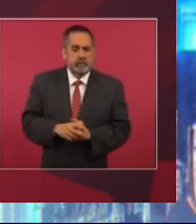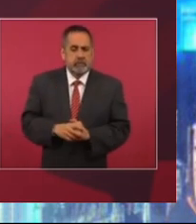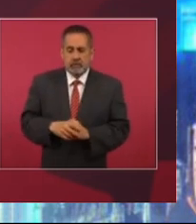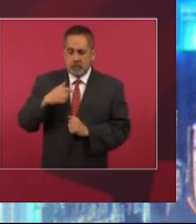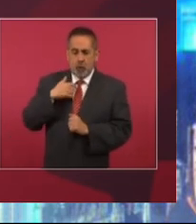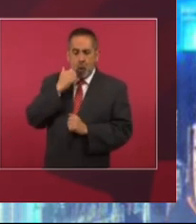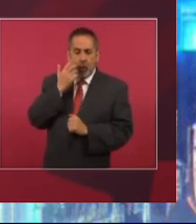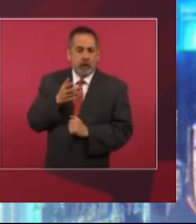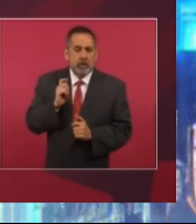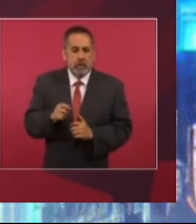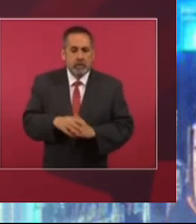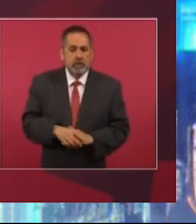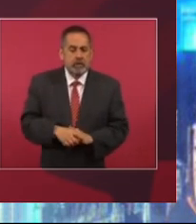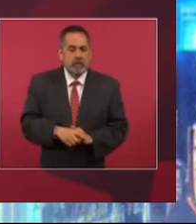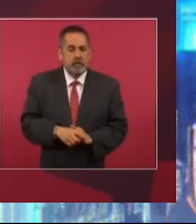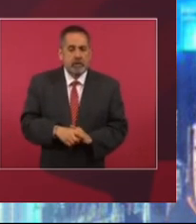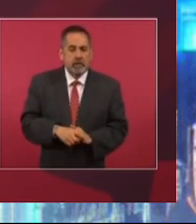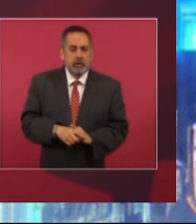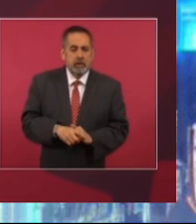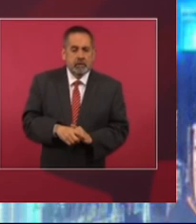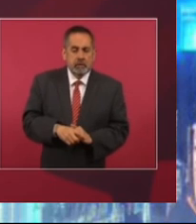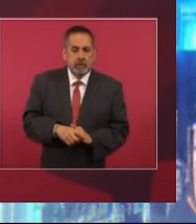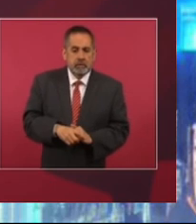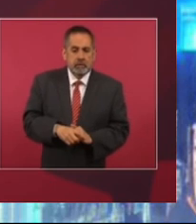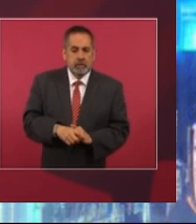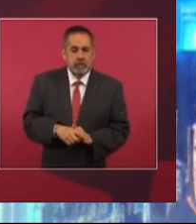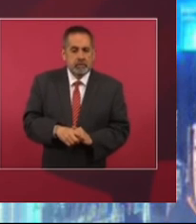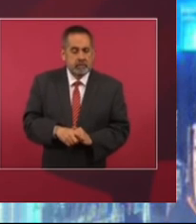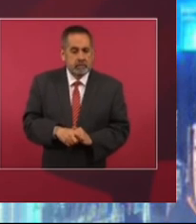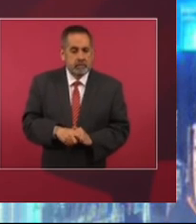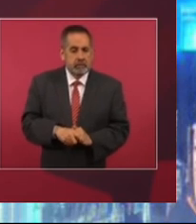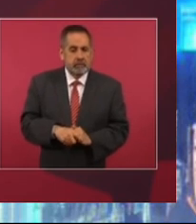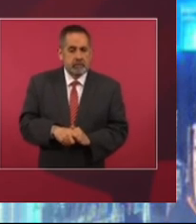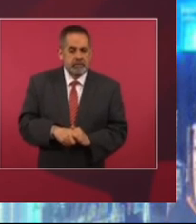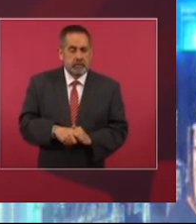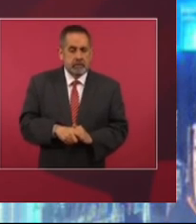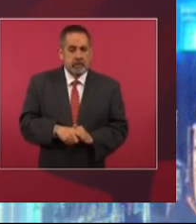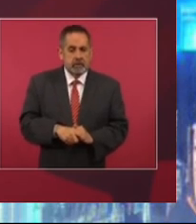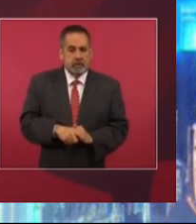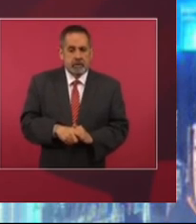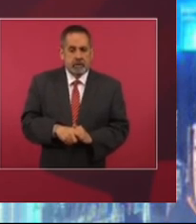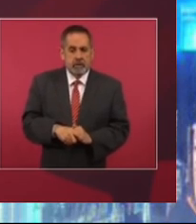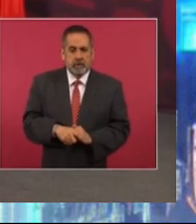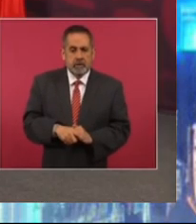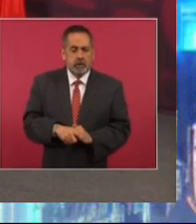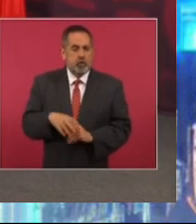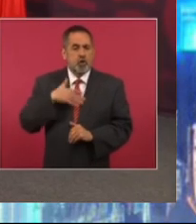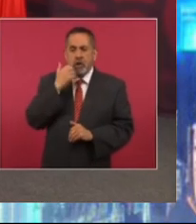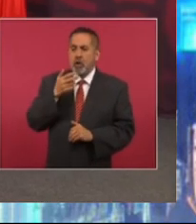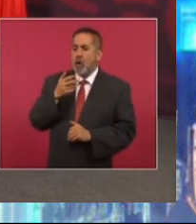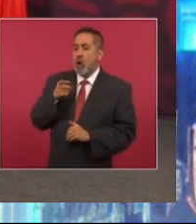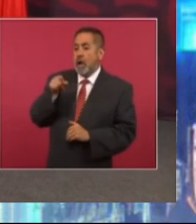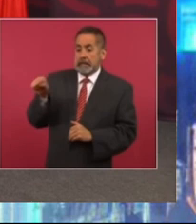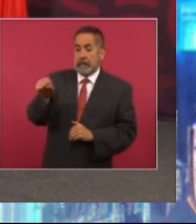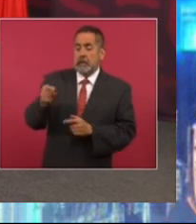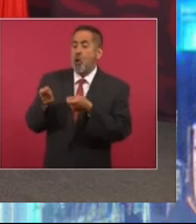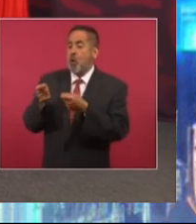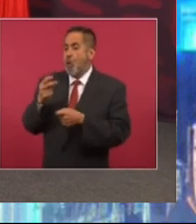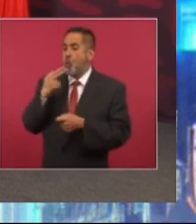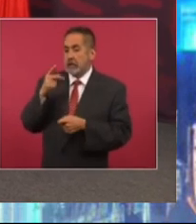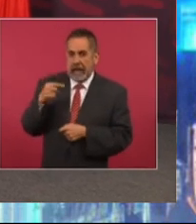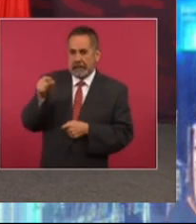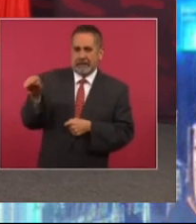este güey, este cacas? Este es más corrupto, más ratero que todos los expresidentes juntos. Cuando menciona que